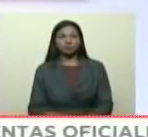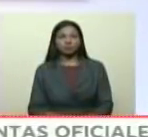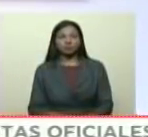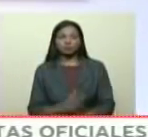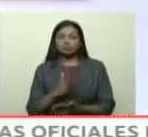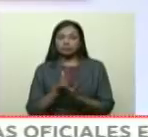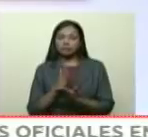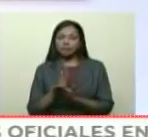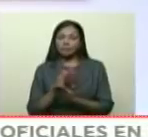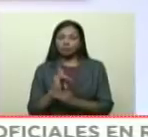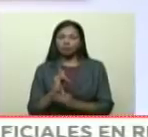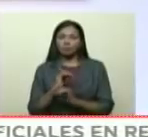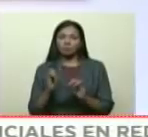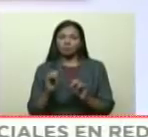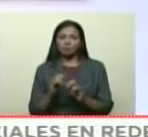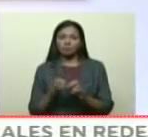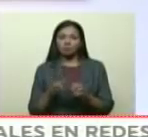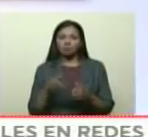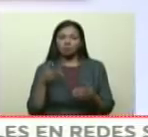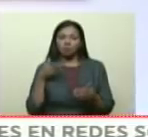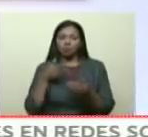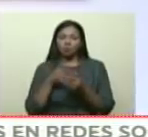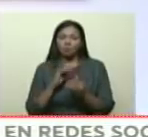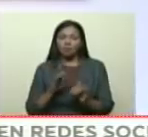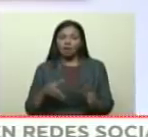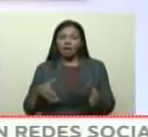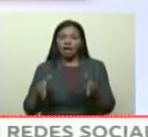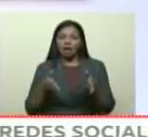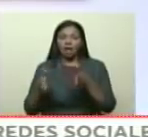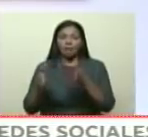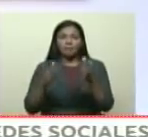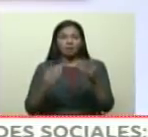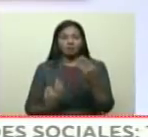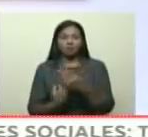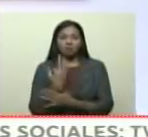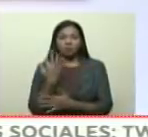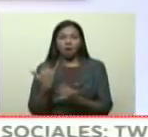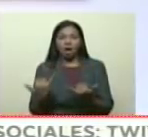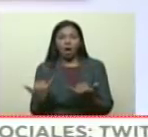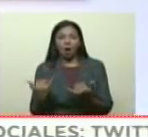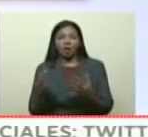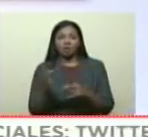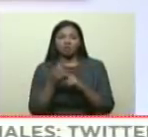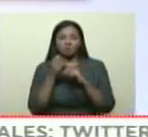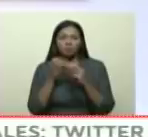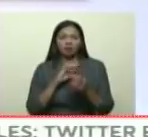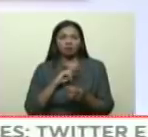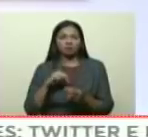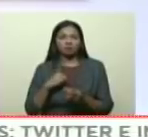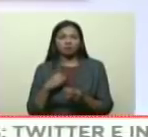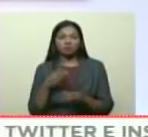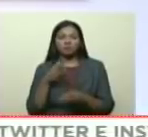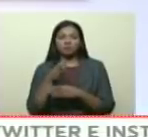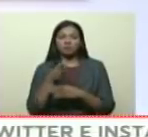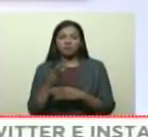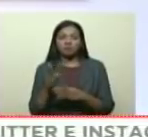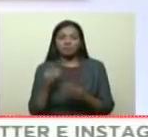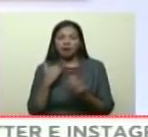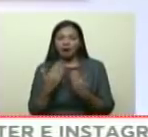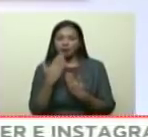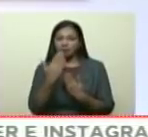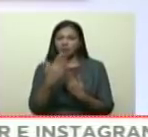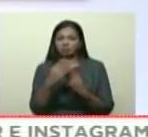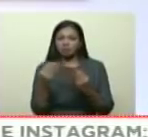siempre él señaló el camino, fundó lo que tenía que fundar y nos tocó a nosotros llevarlo adelante, ampliarle